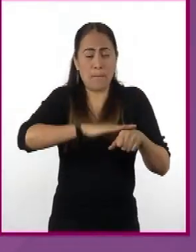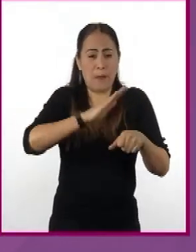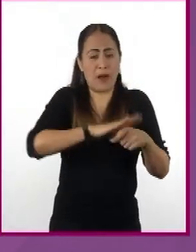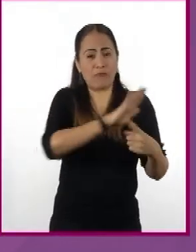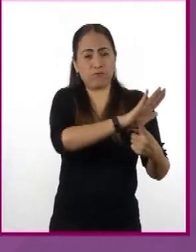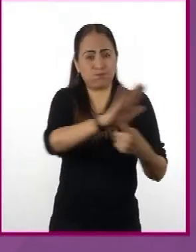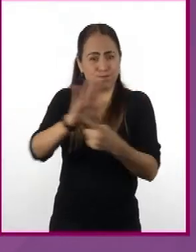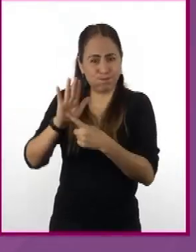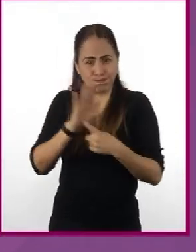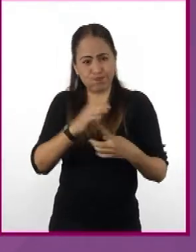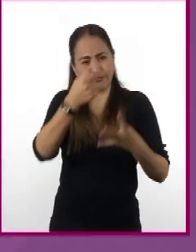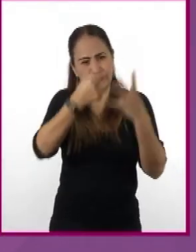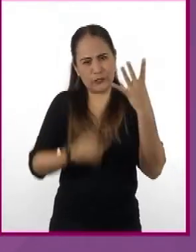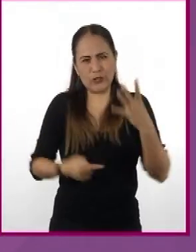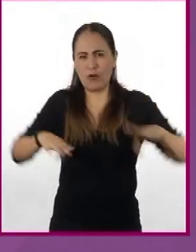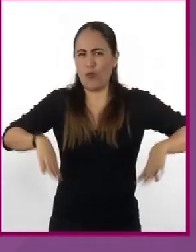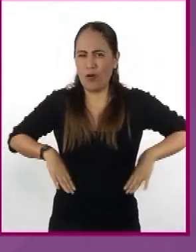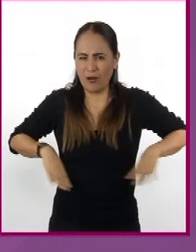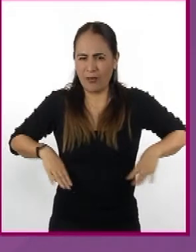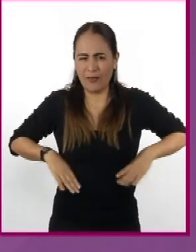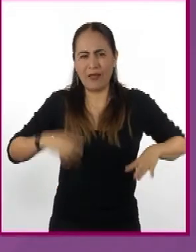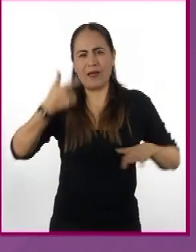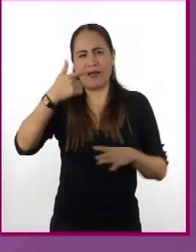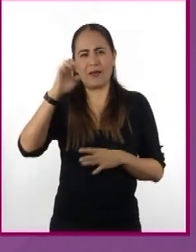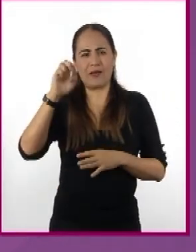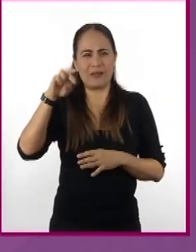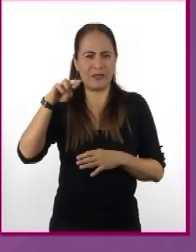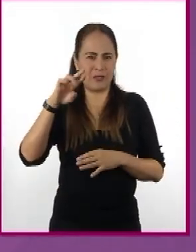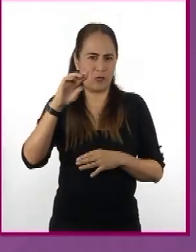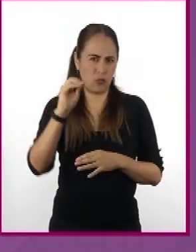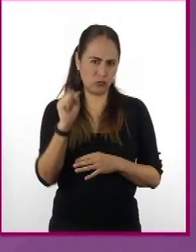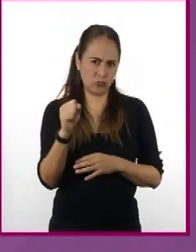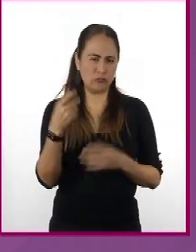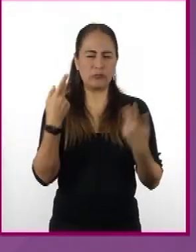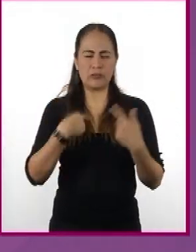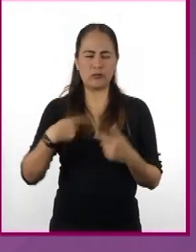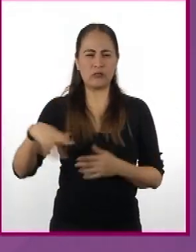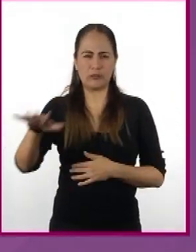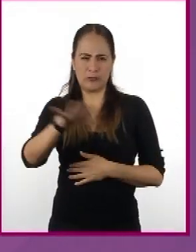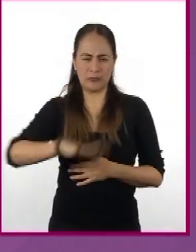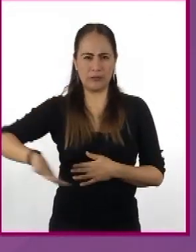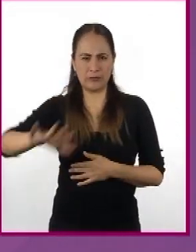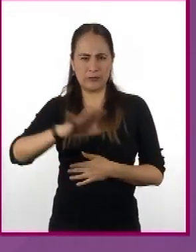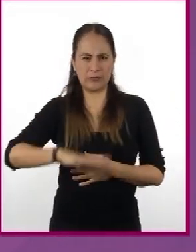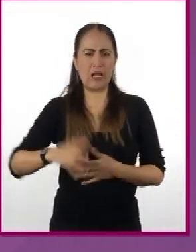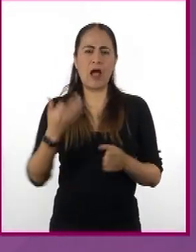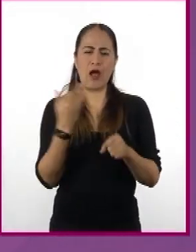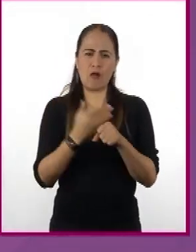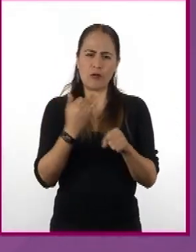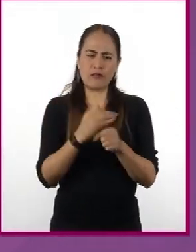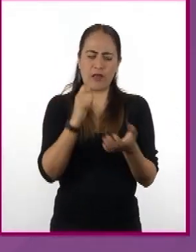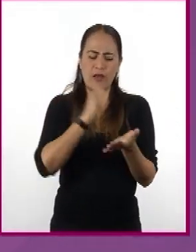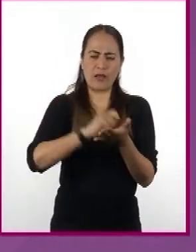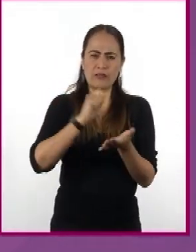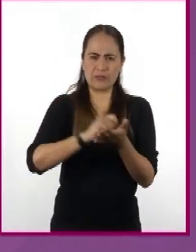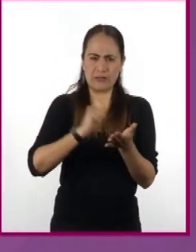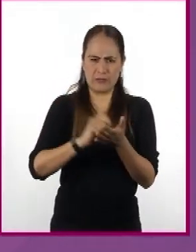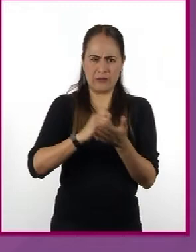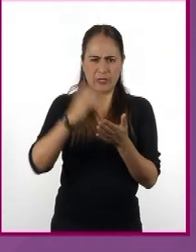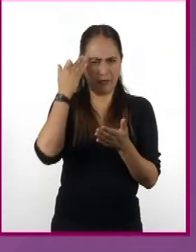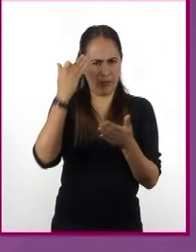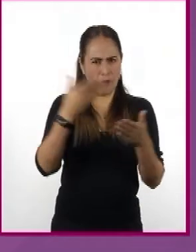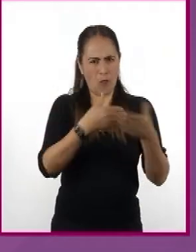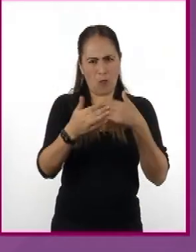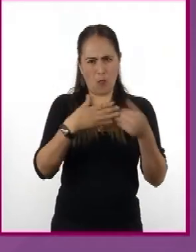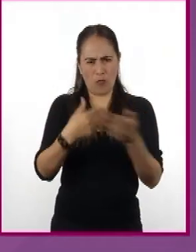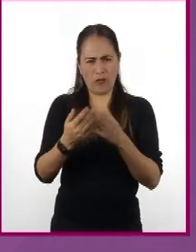géneros que se escriben o géneros hechos por los occidentales, lo que más se está escribiendo en la era actual es